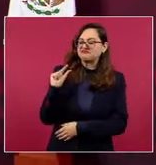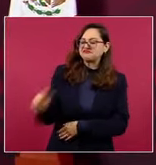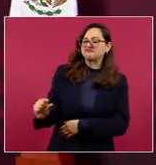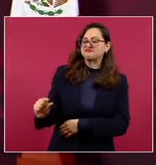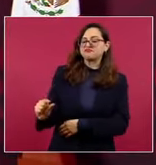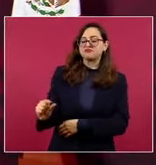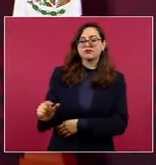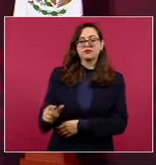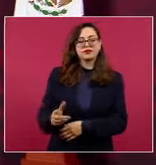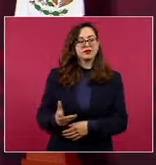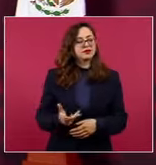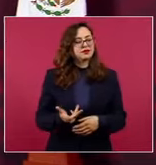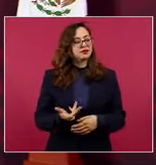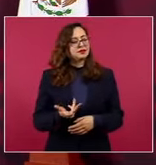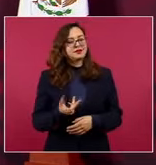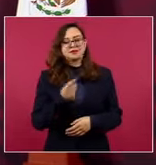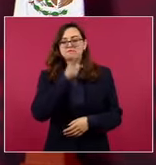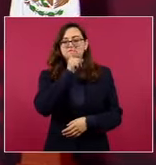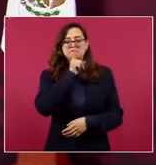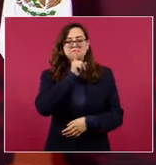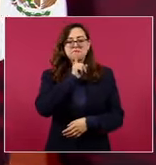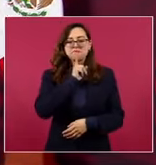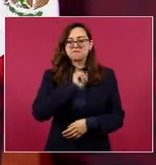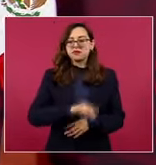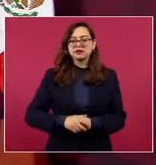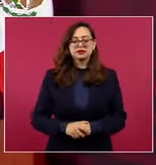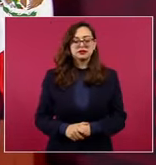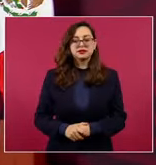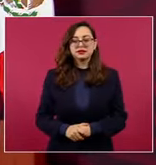Otra mentira, esto de un secretario de Hacienda,